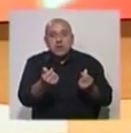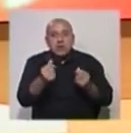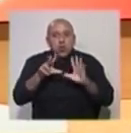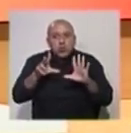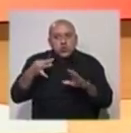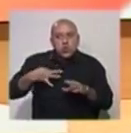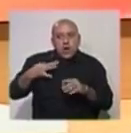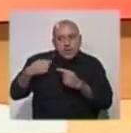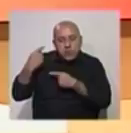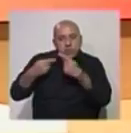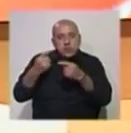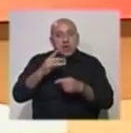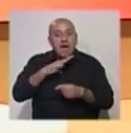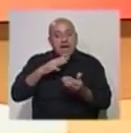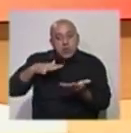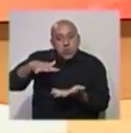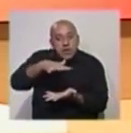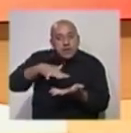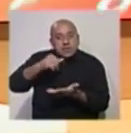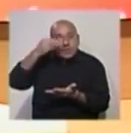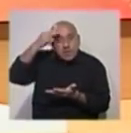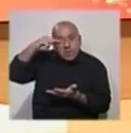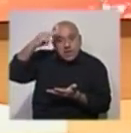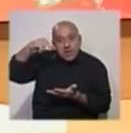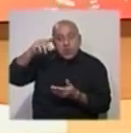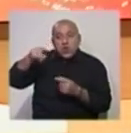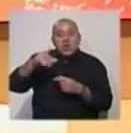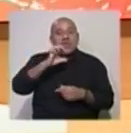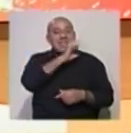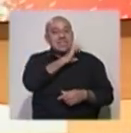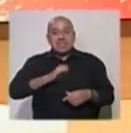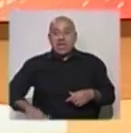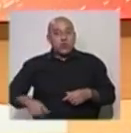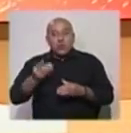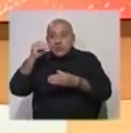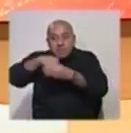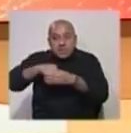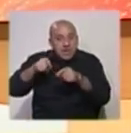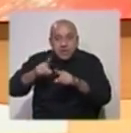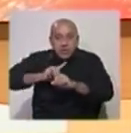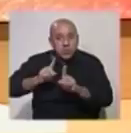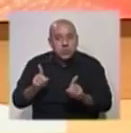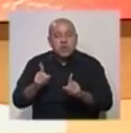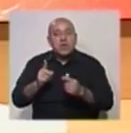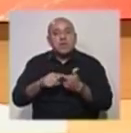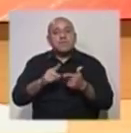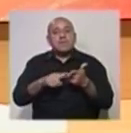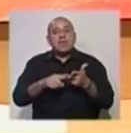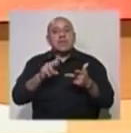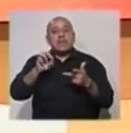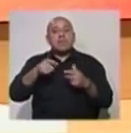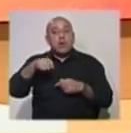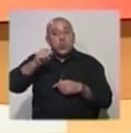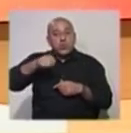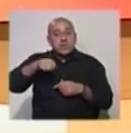Hay zonas de México que no las controla el Estado. De las causas judiciales